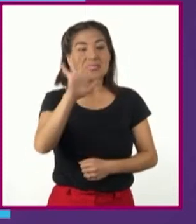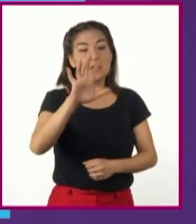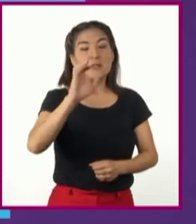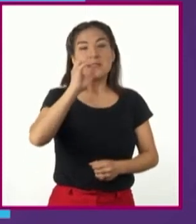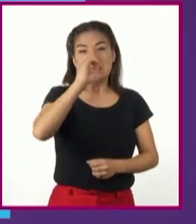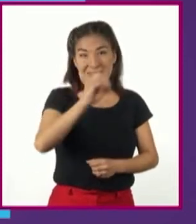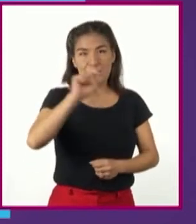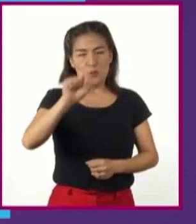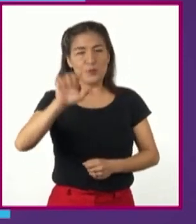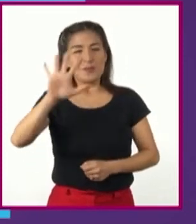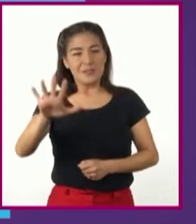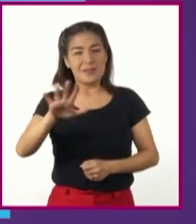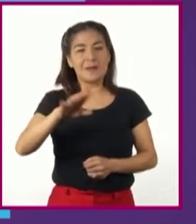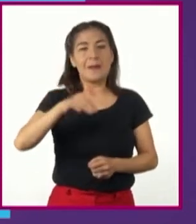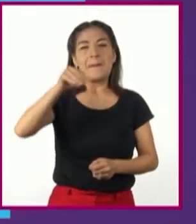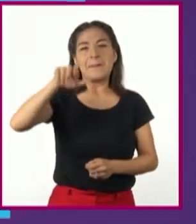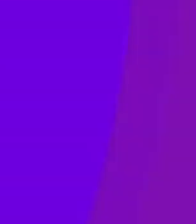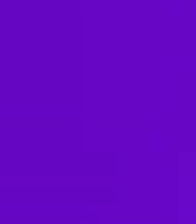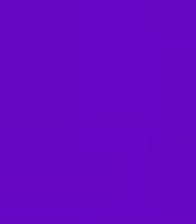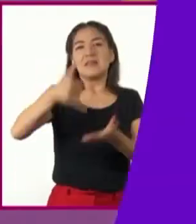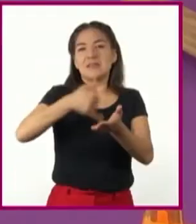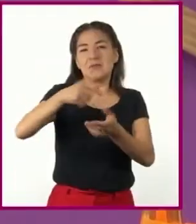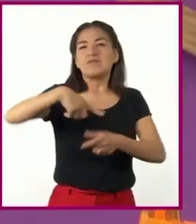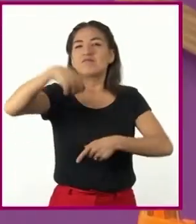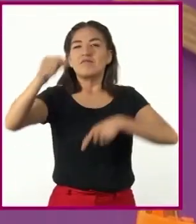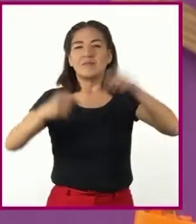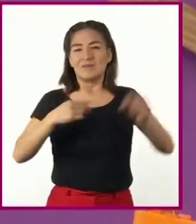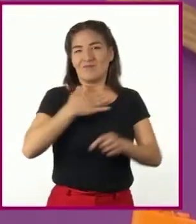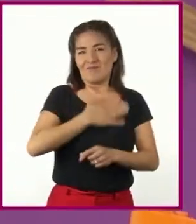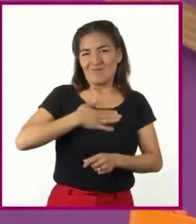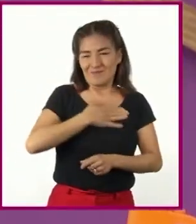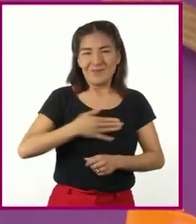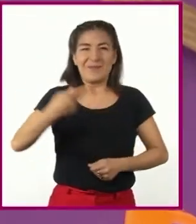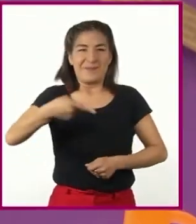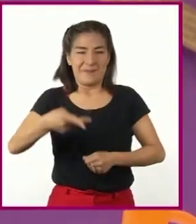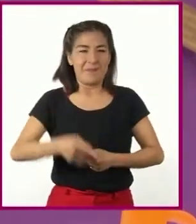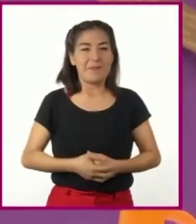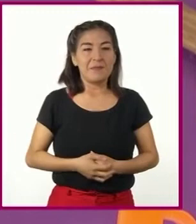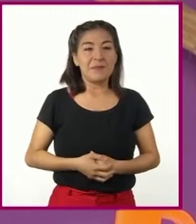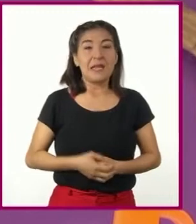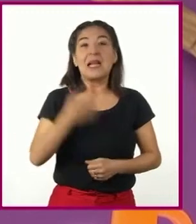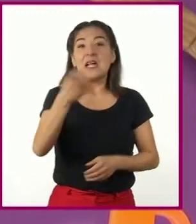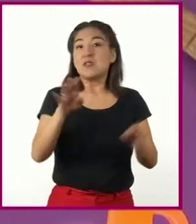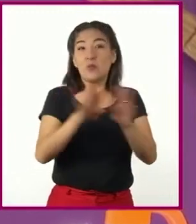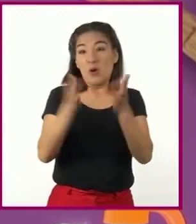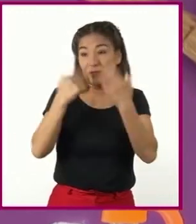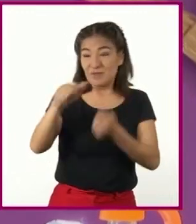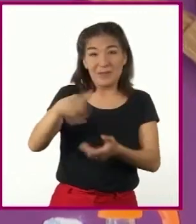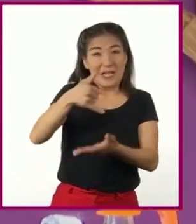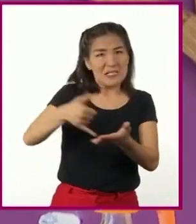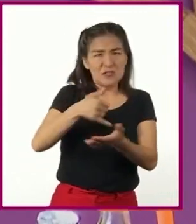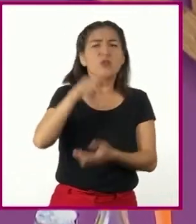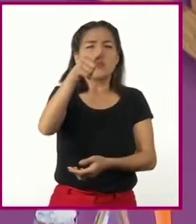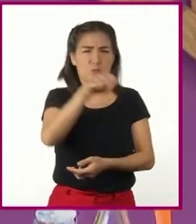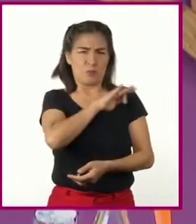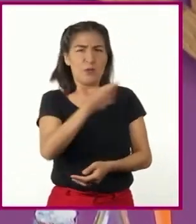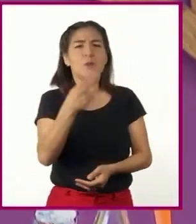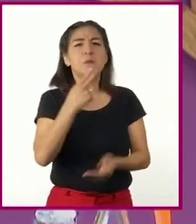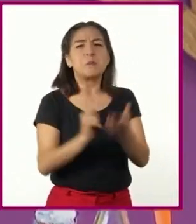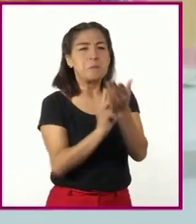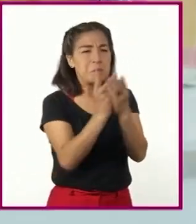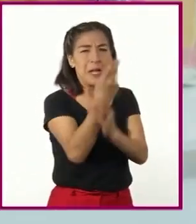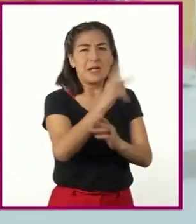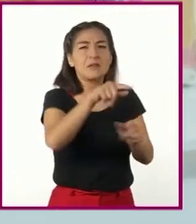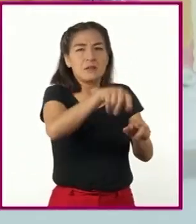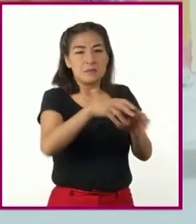0.5 mililitros de aceite de eucalipto. En caso de no contar con los aceites esenciales, pueden utilizar las plantas.